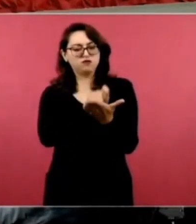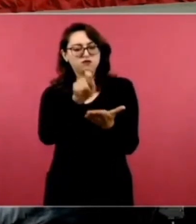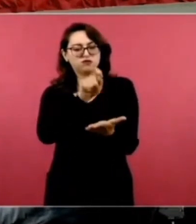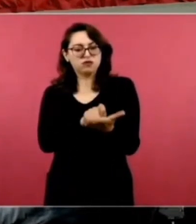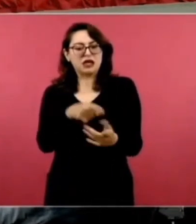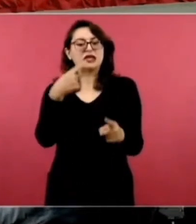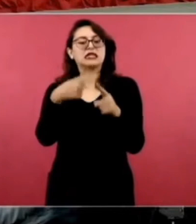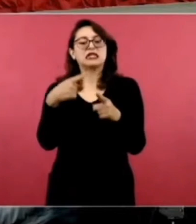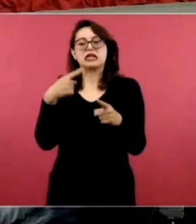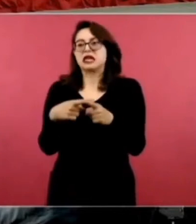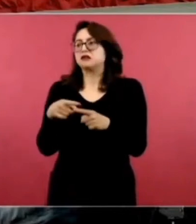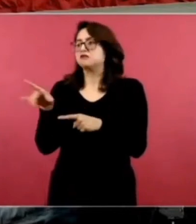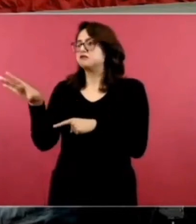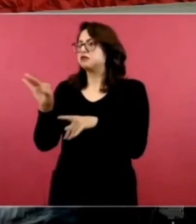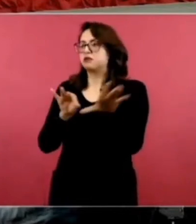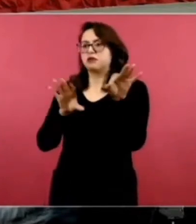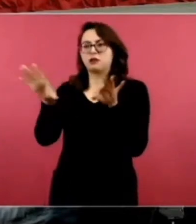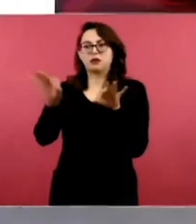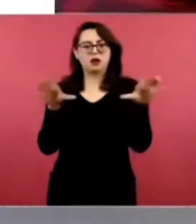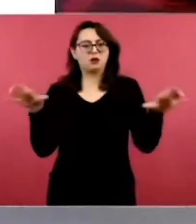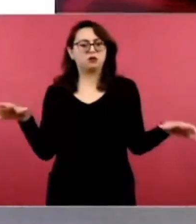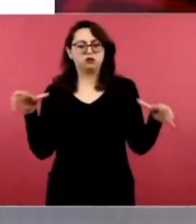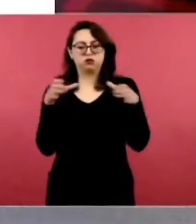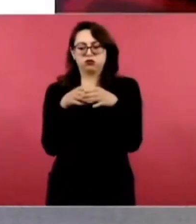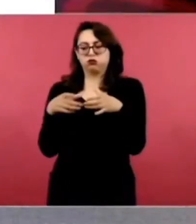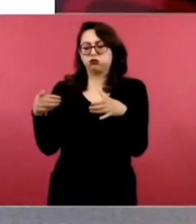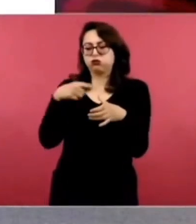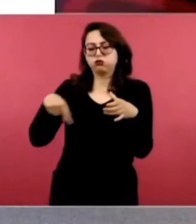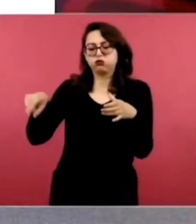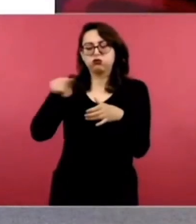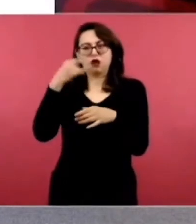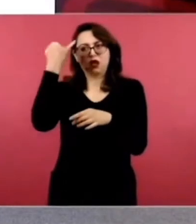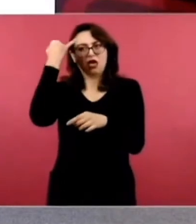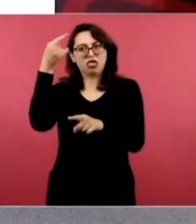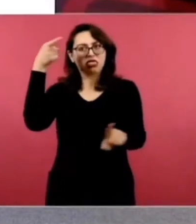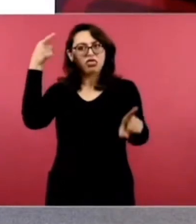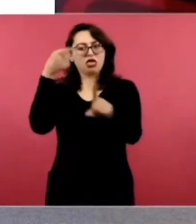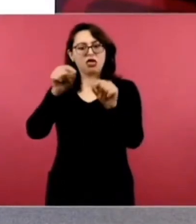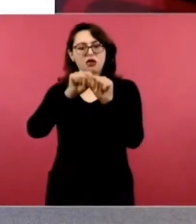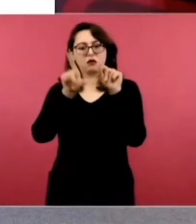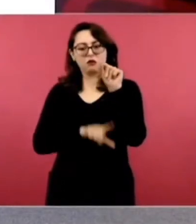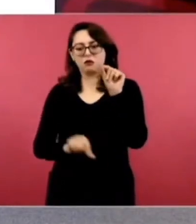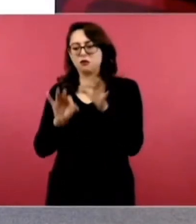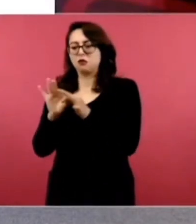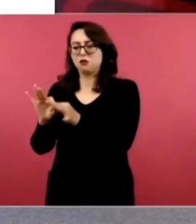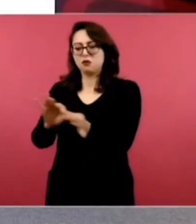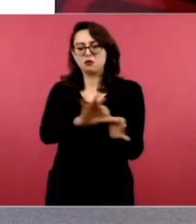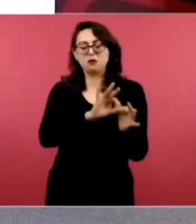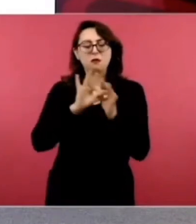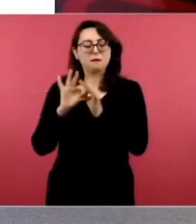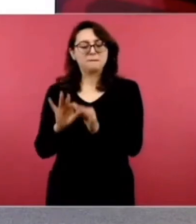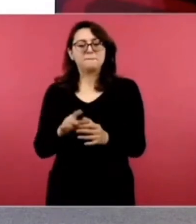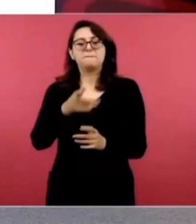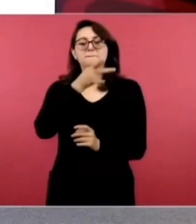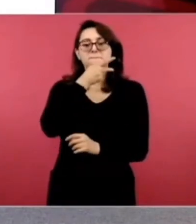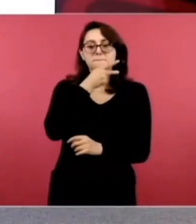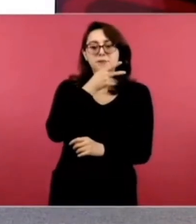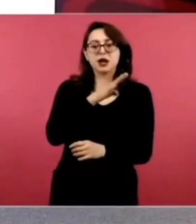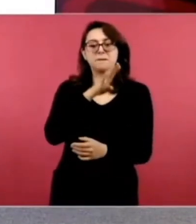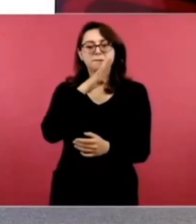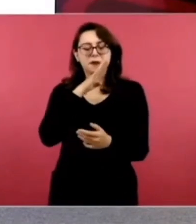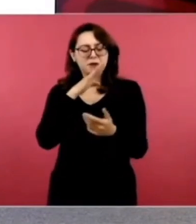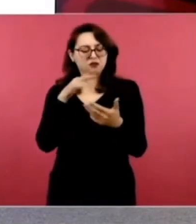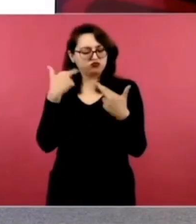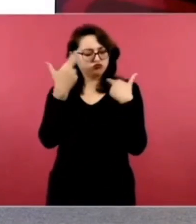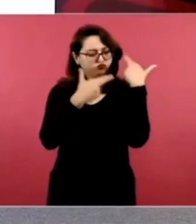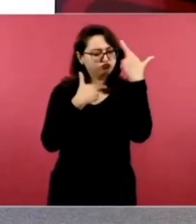de unión patriótica, sin pasiones y sin rencores. Millares de padres de familia los han